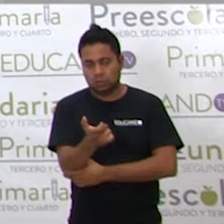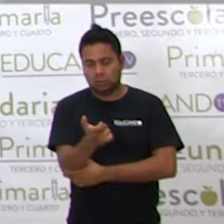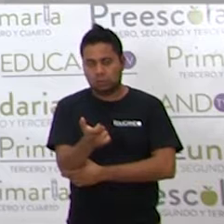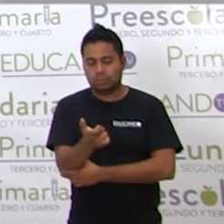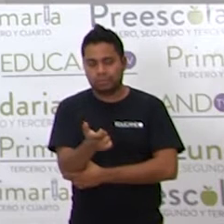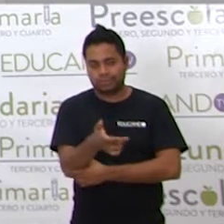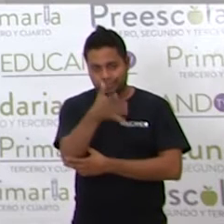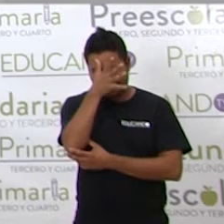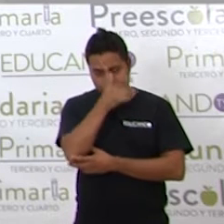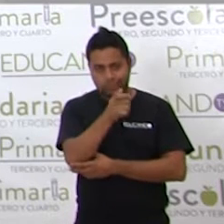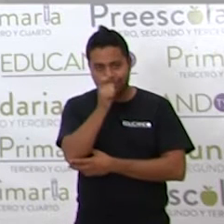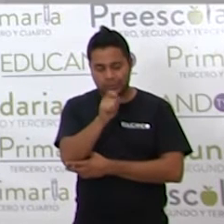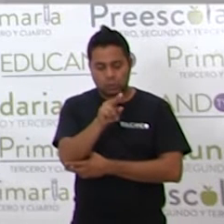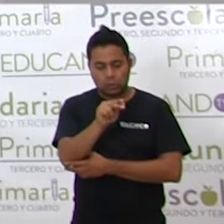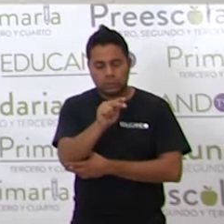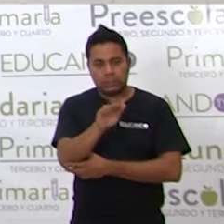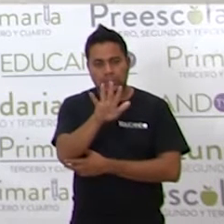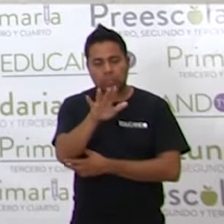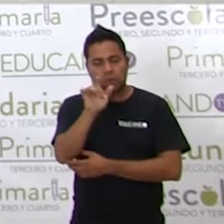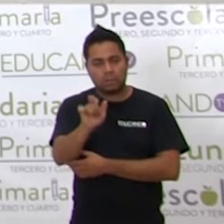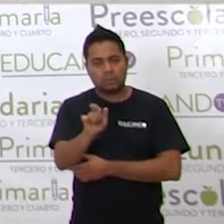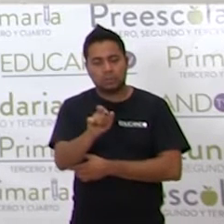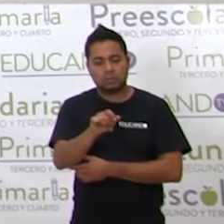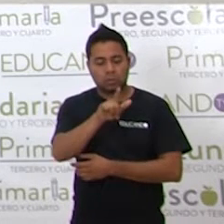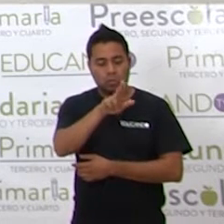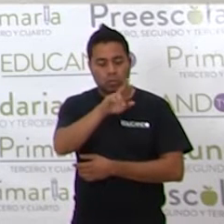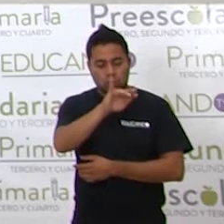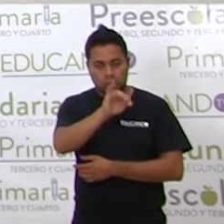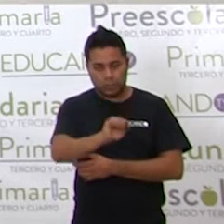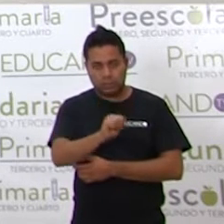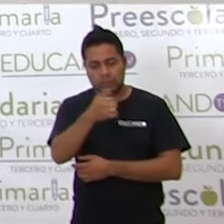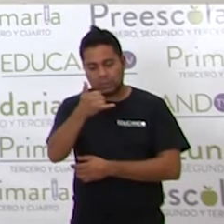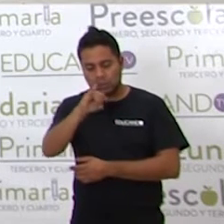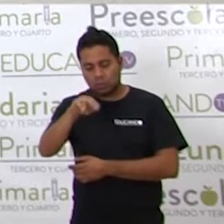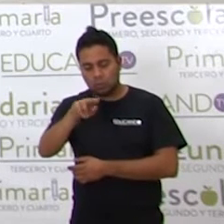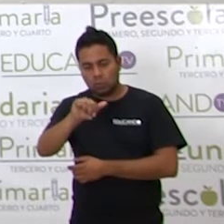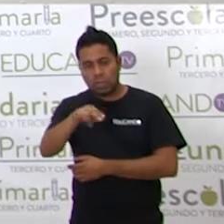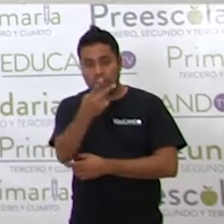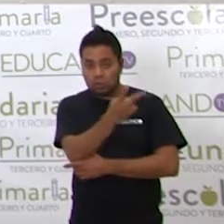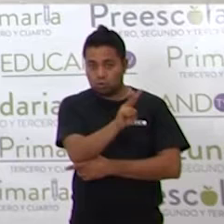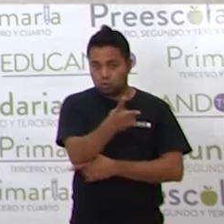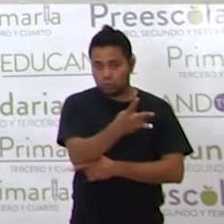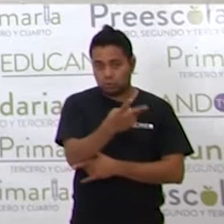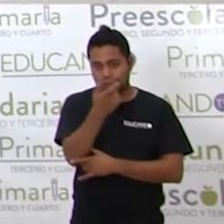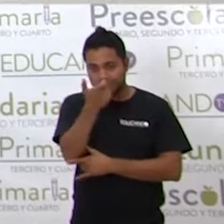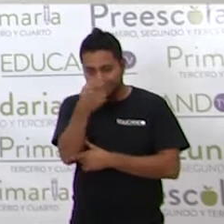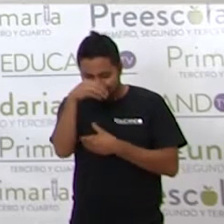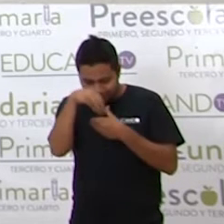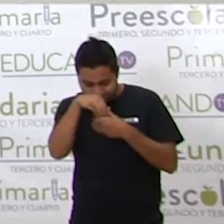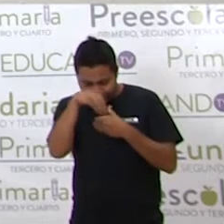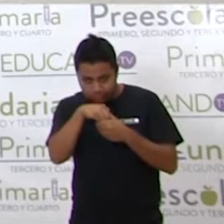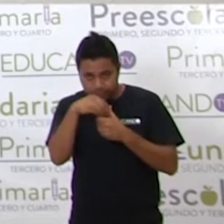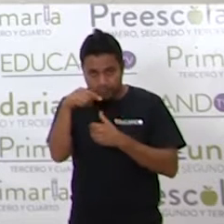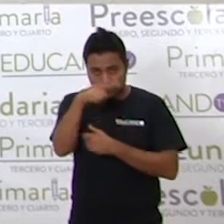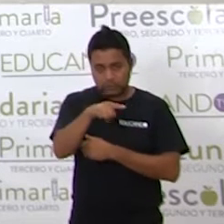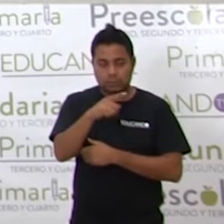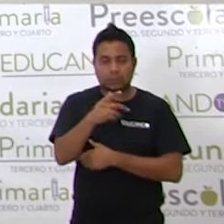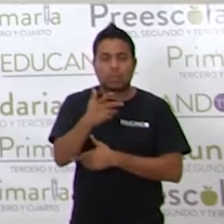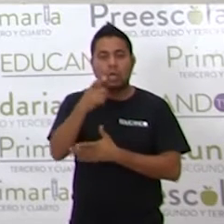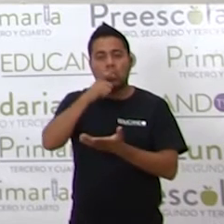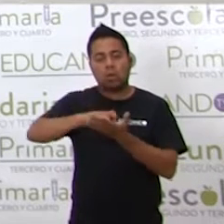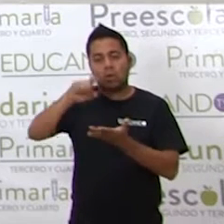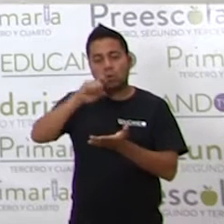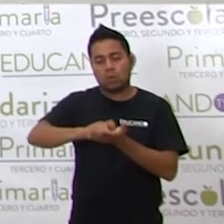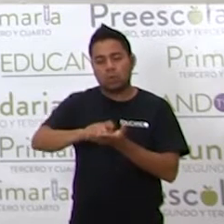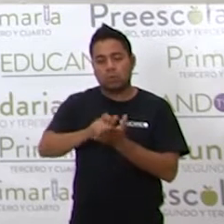¿Lo recuerdas? Bien. Luis y Juan son dos niños que están ahorrando dinero porque quieren un libro. Qué bonito,